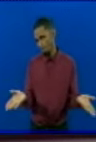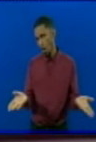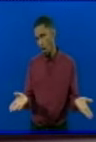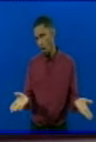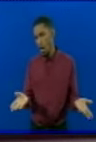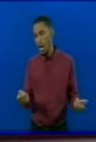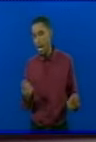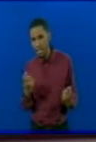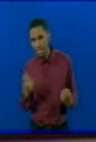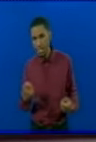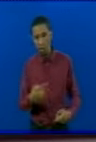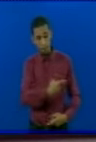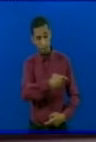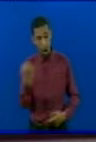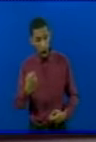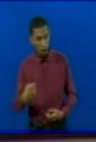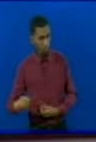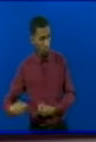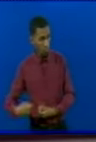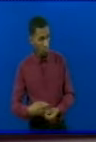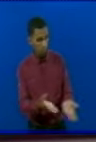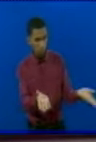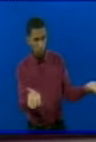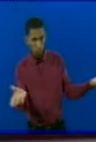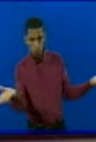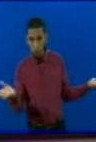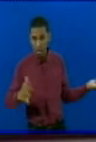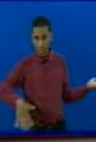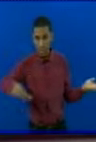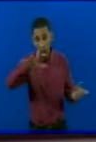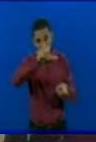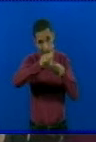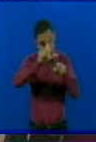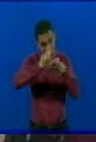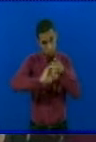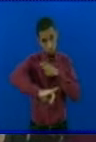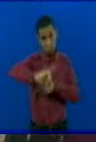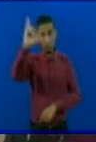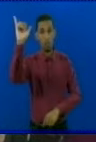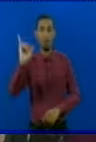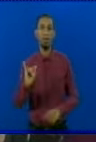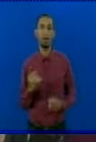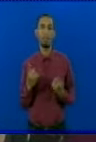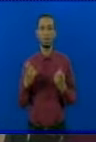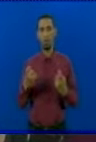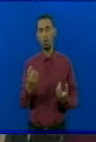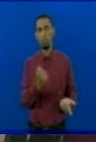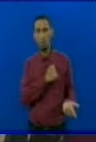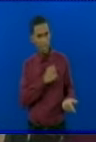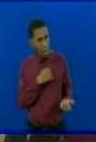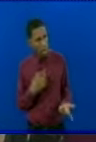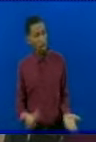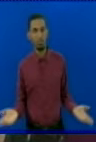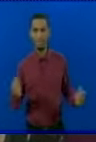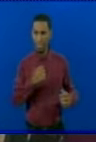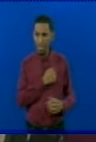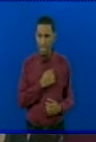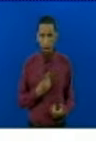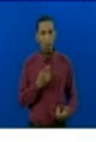logra que lleguen incluso a zonas de difícil acceso, bueno, de nuestra provincia. Quisiéramos que fuera más rápido. Quisiéramos que tuviéramos la